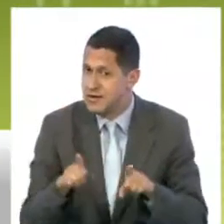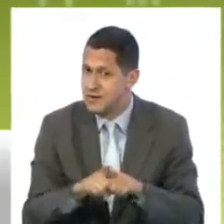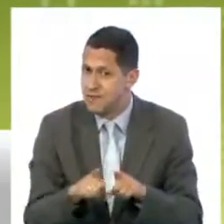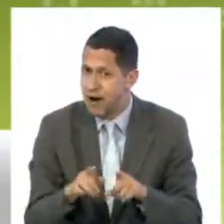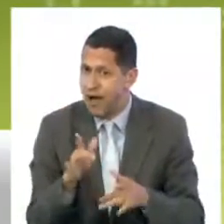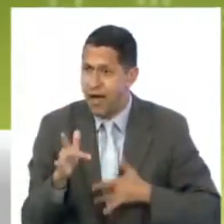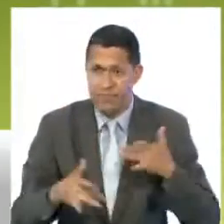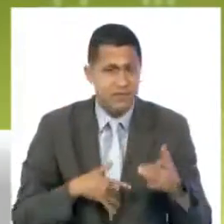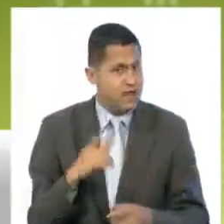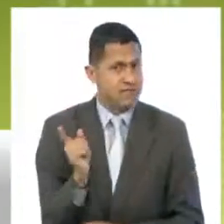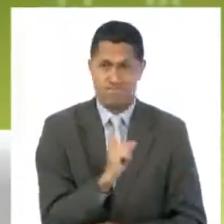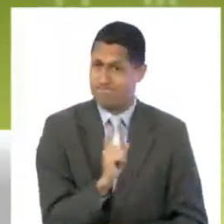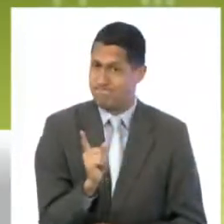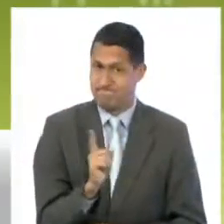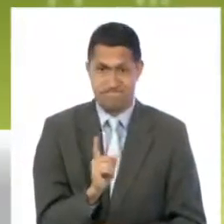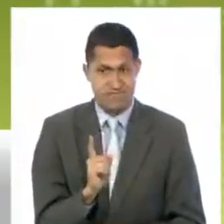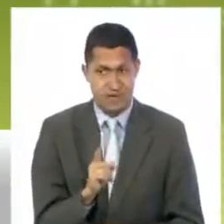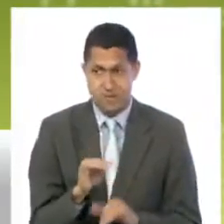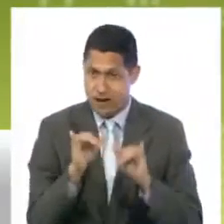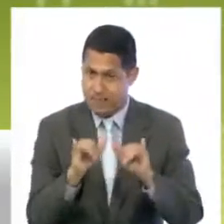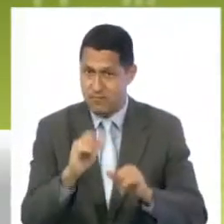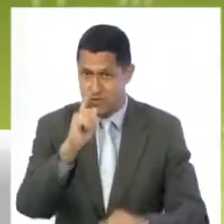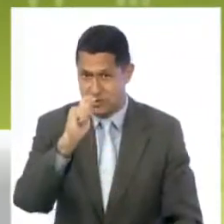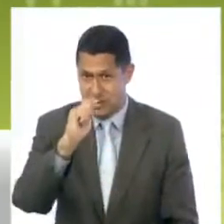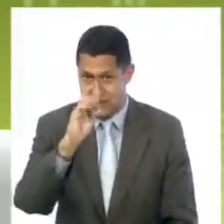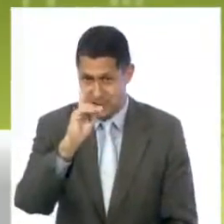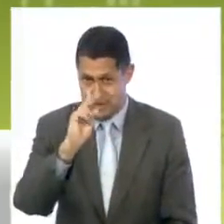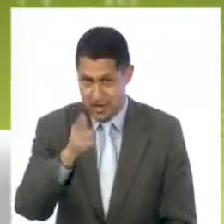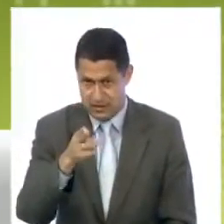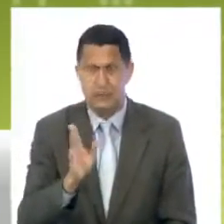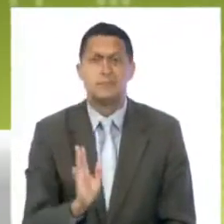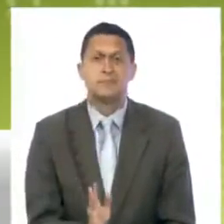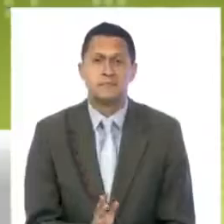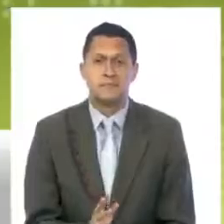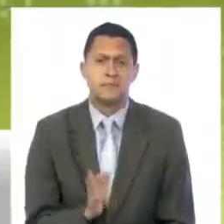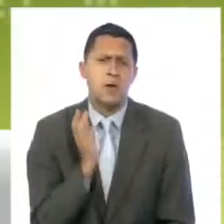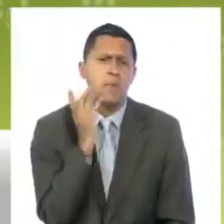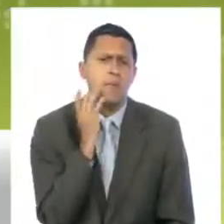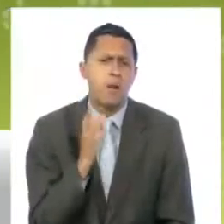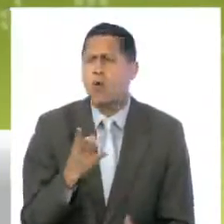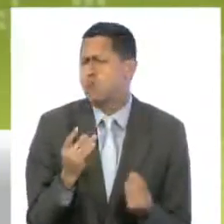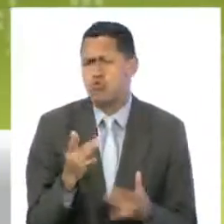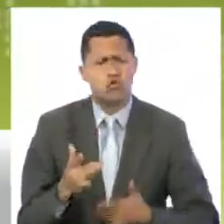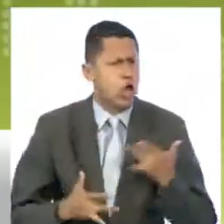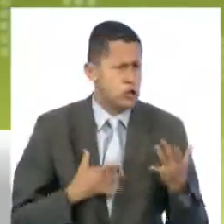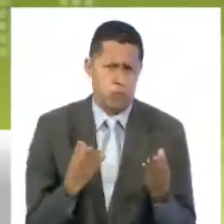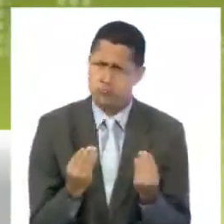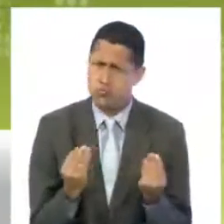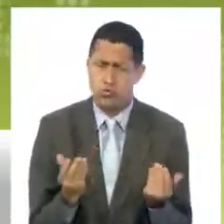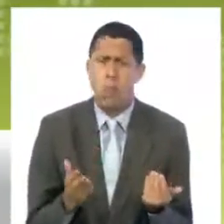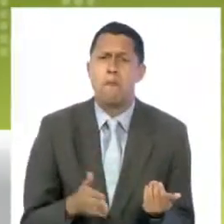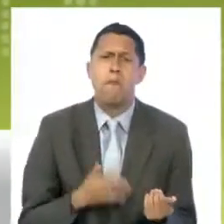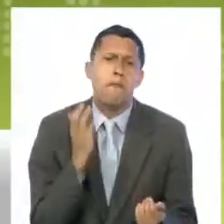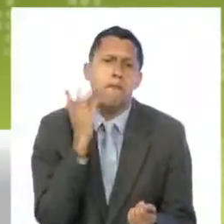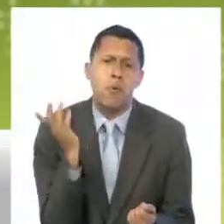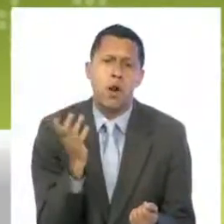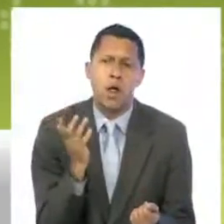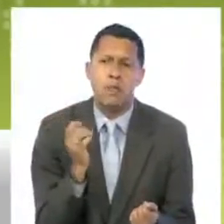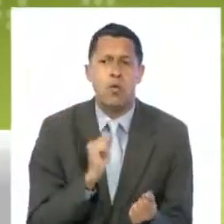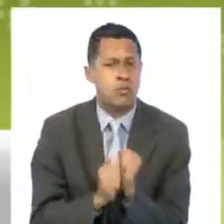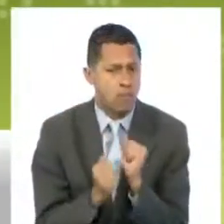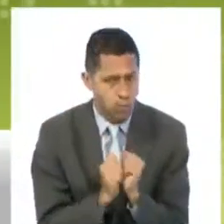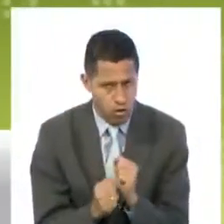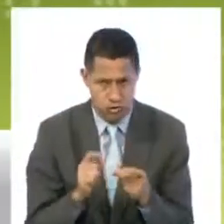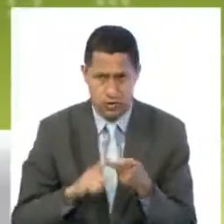bien, también ya nos llegan preguntas a través de las redes sociales. Tenemos a Jera-2017 y pregunta lo siguiente: ¿cómo calmar a los niños con